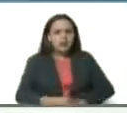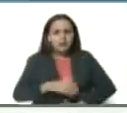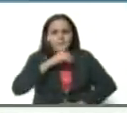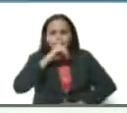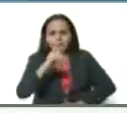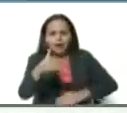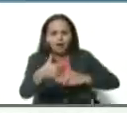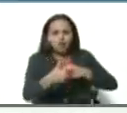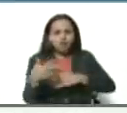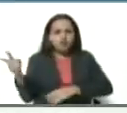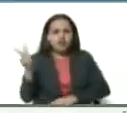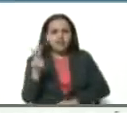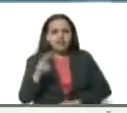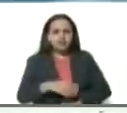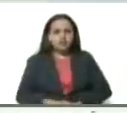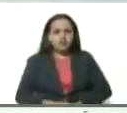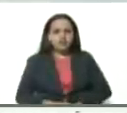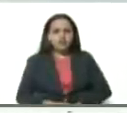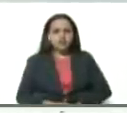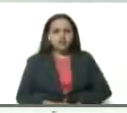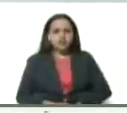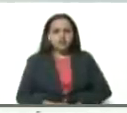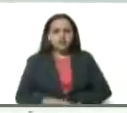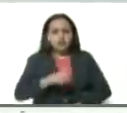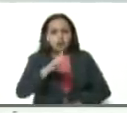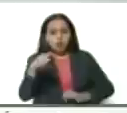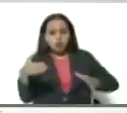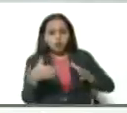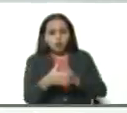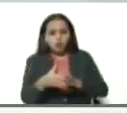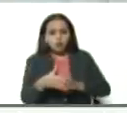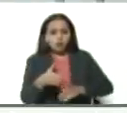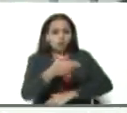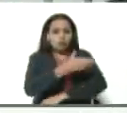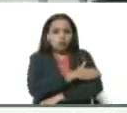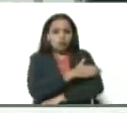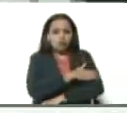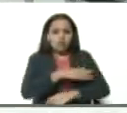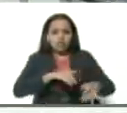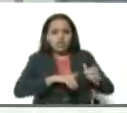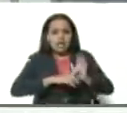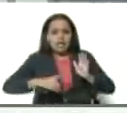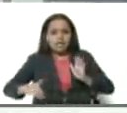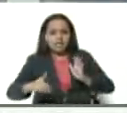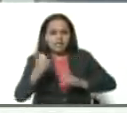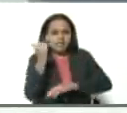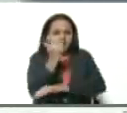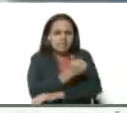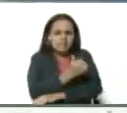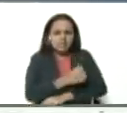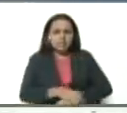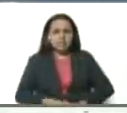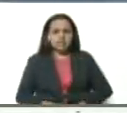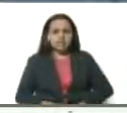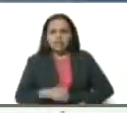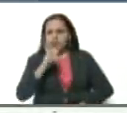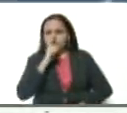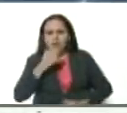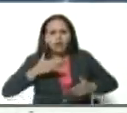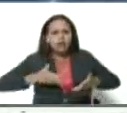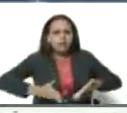maldades, perversidades de una derecha criminal, de una derecha sin